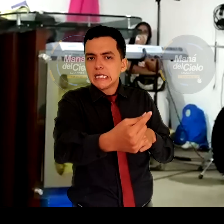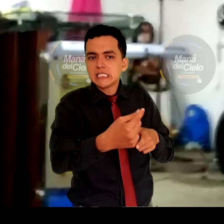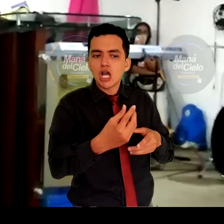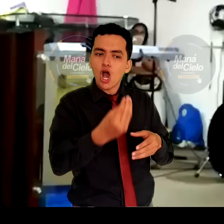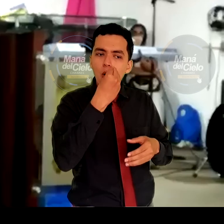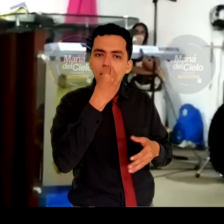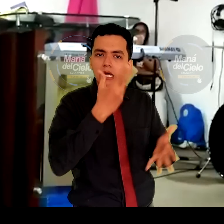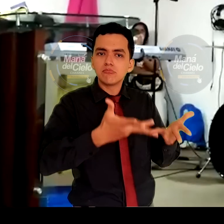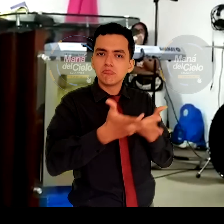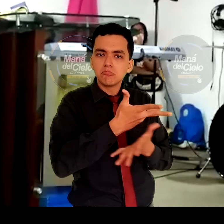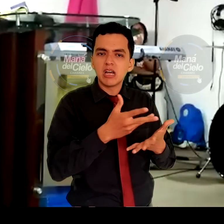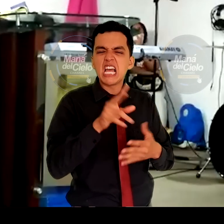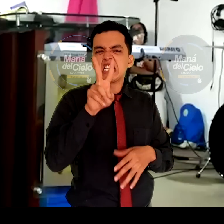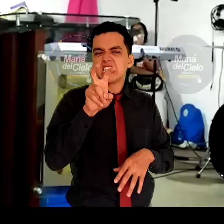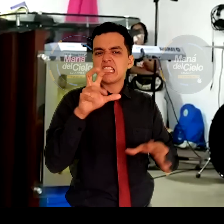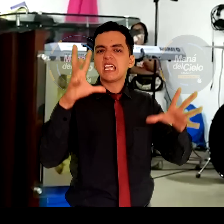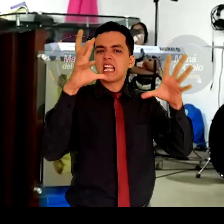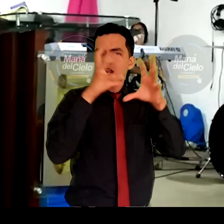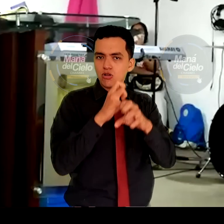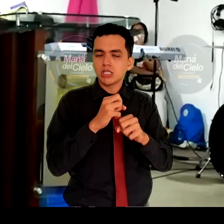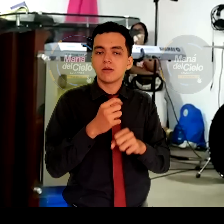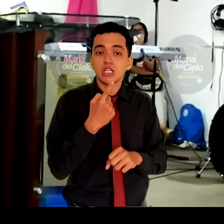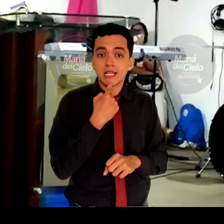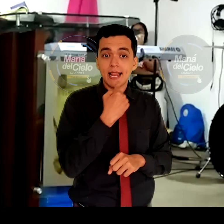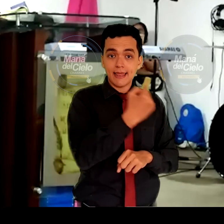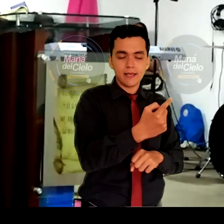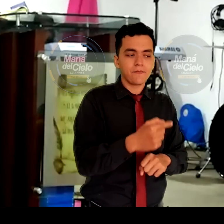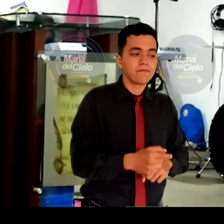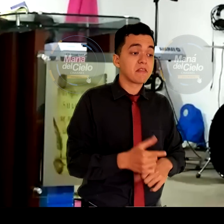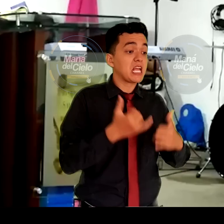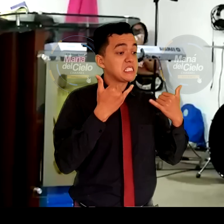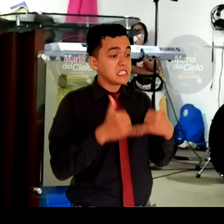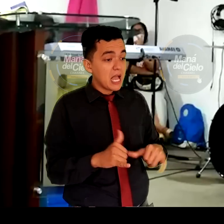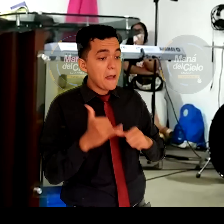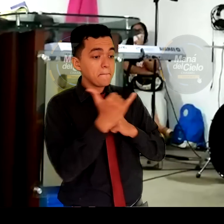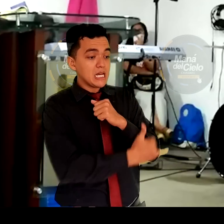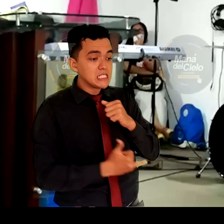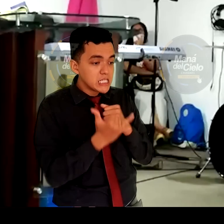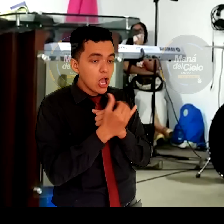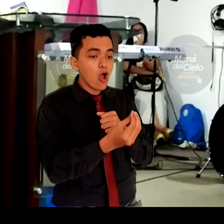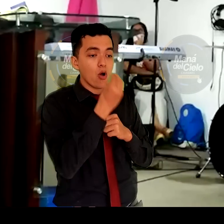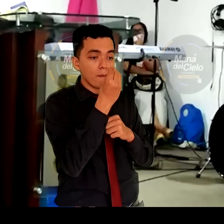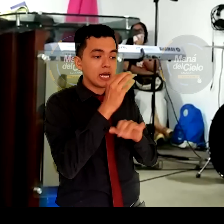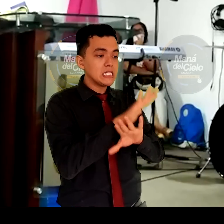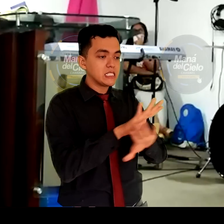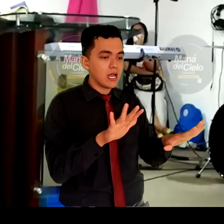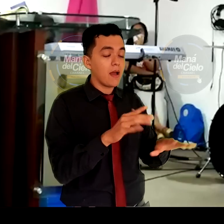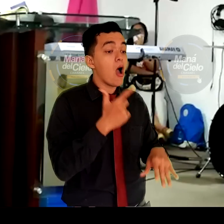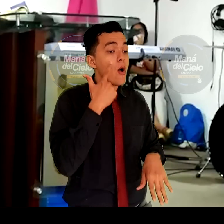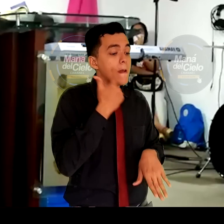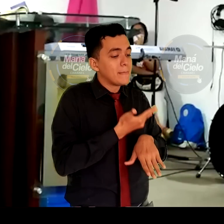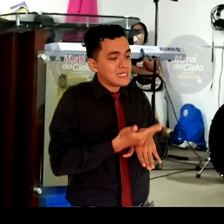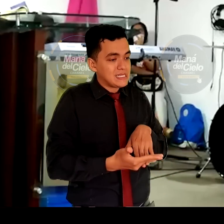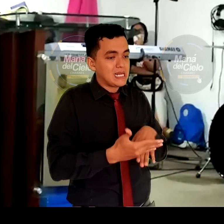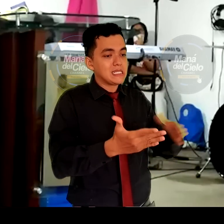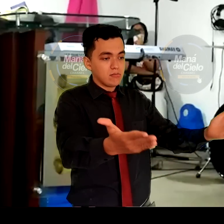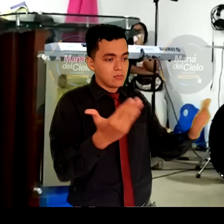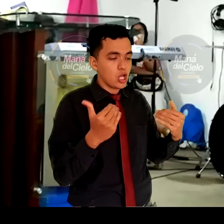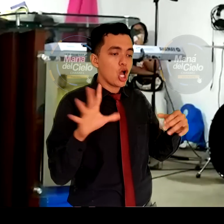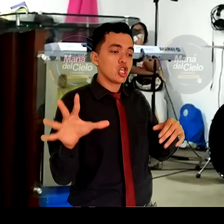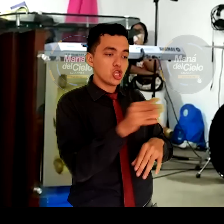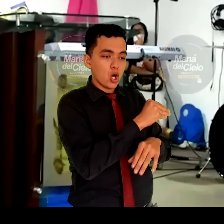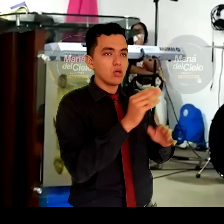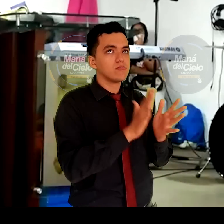7, les dije, bueno, ya hoy paseamos, descansamos, así que los espero todos a las 7:30 en este cuarto. Le vamos a hacer culto al